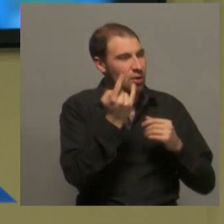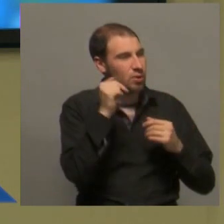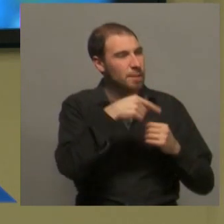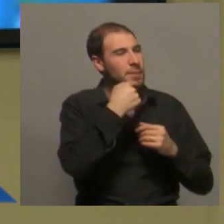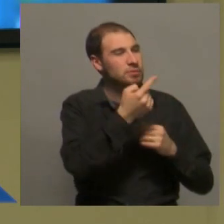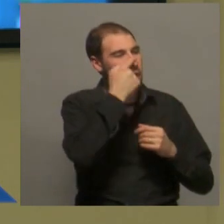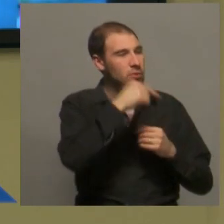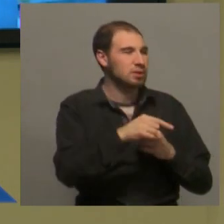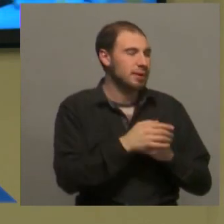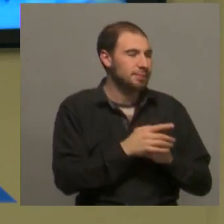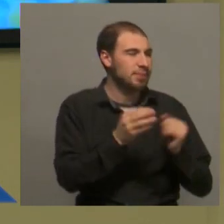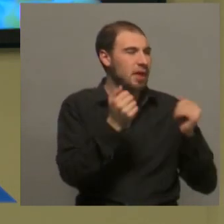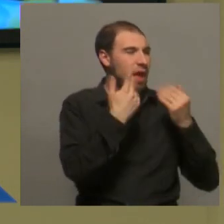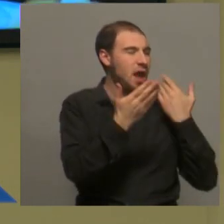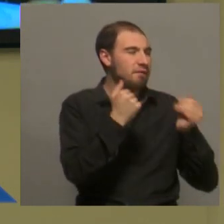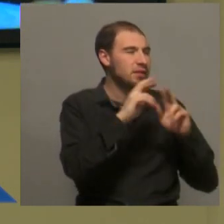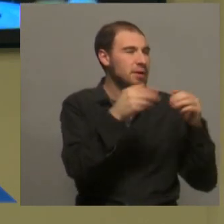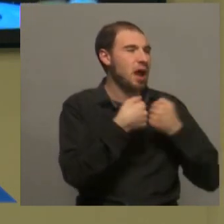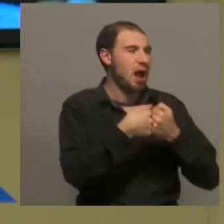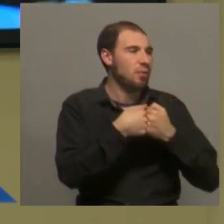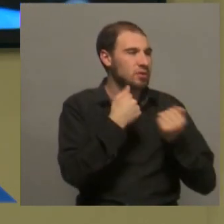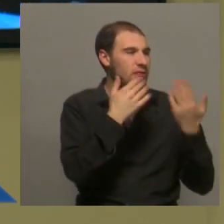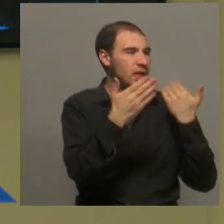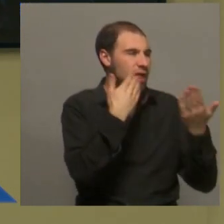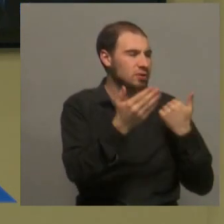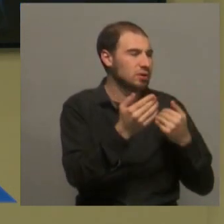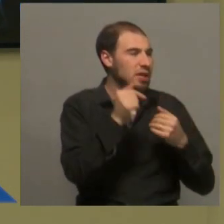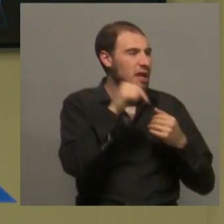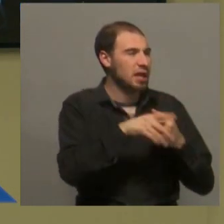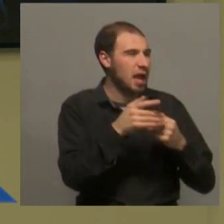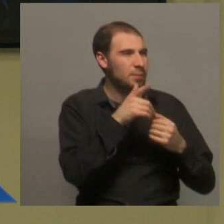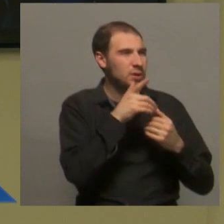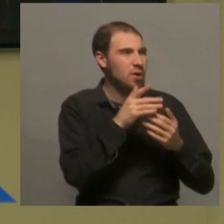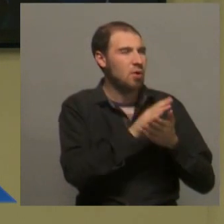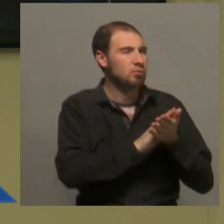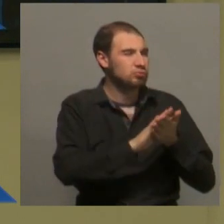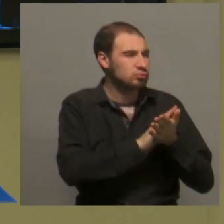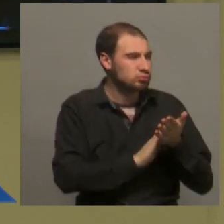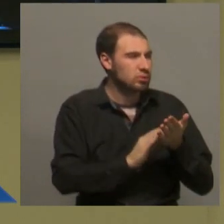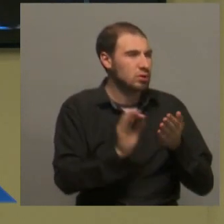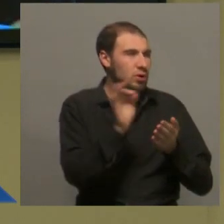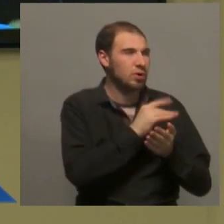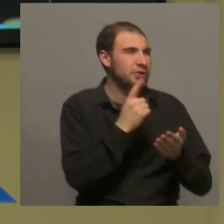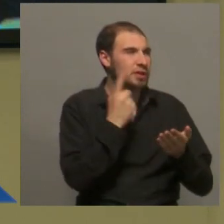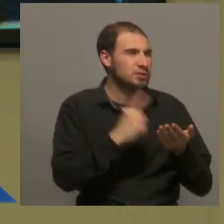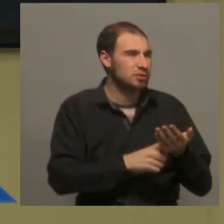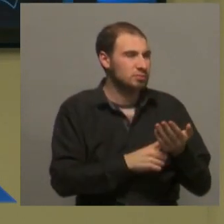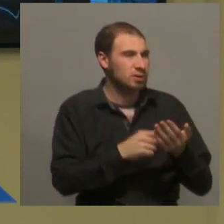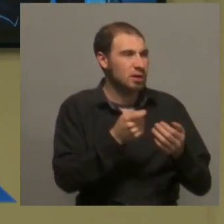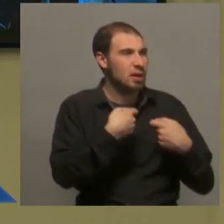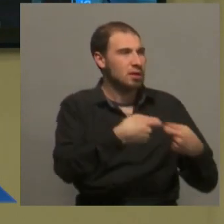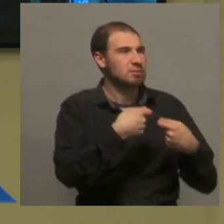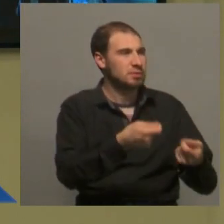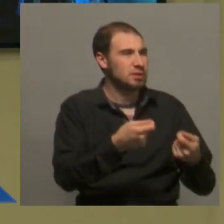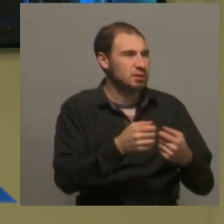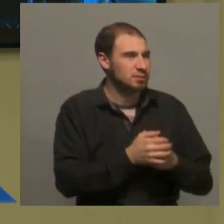una última pregunta. Hablando de consensos y de diálogo, ¿se puede llegar a buscar una posible solución o una medida de que se subsidie un